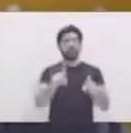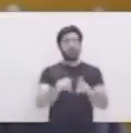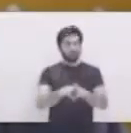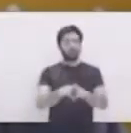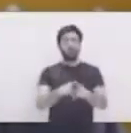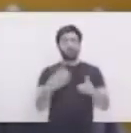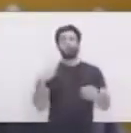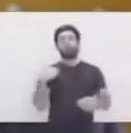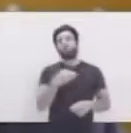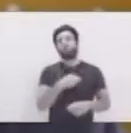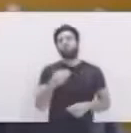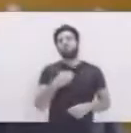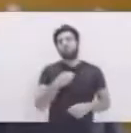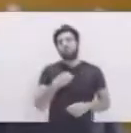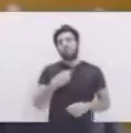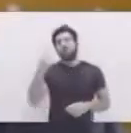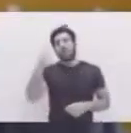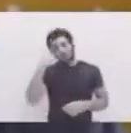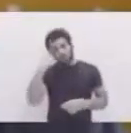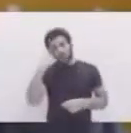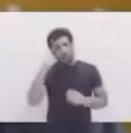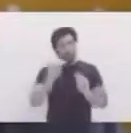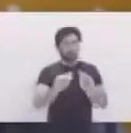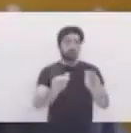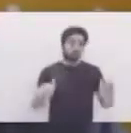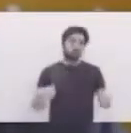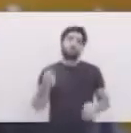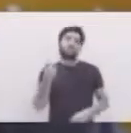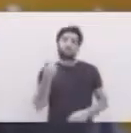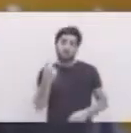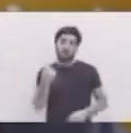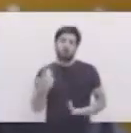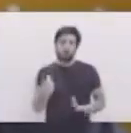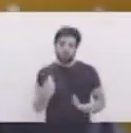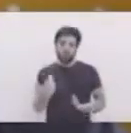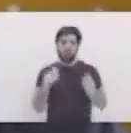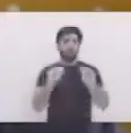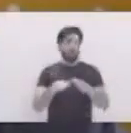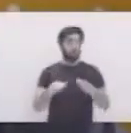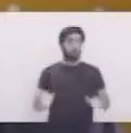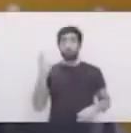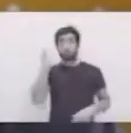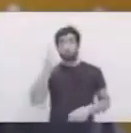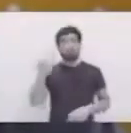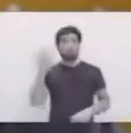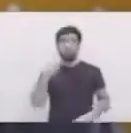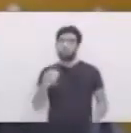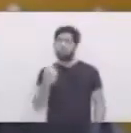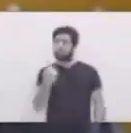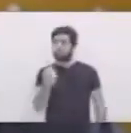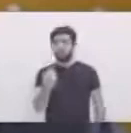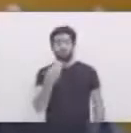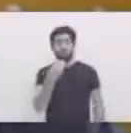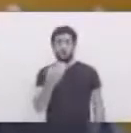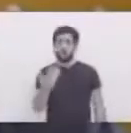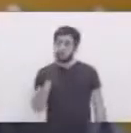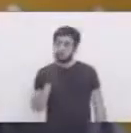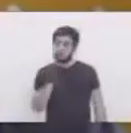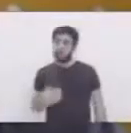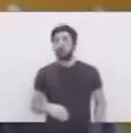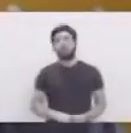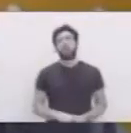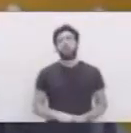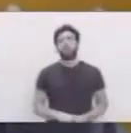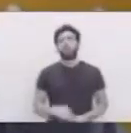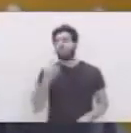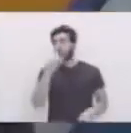también queremos reflexionar sobre las cosas que muchos niños aún no tienen. Niños que no tienen todos los alimentos que requieren, niños